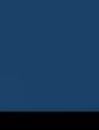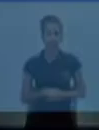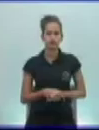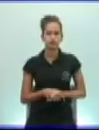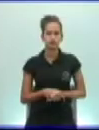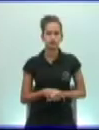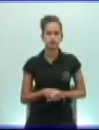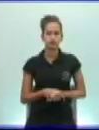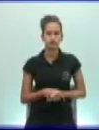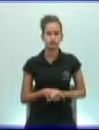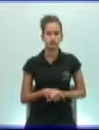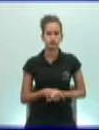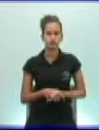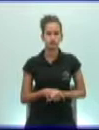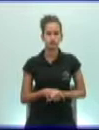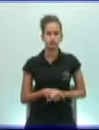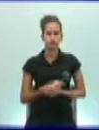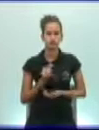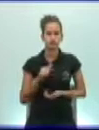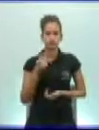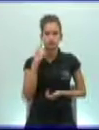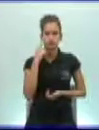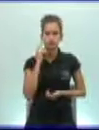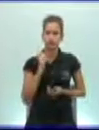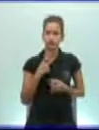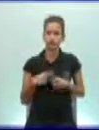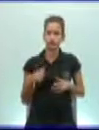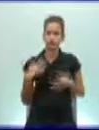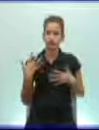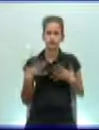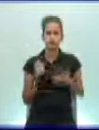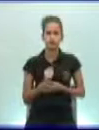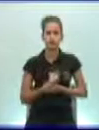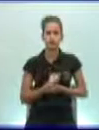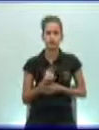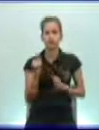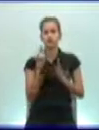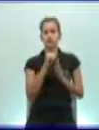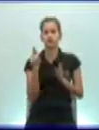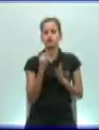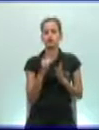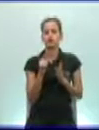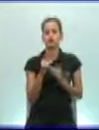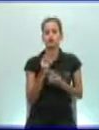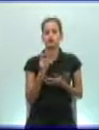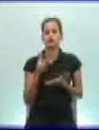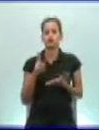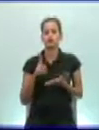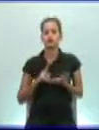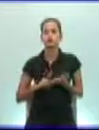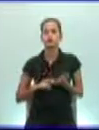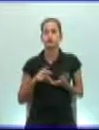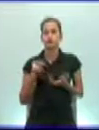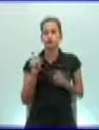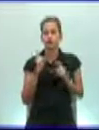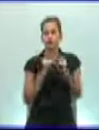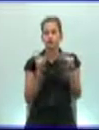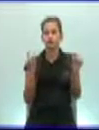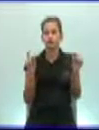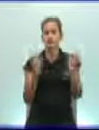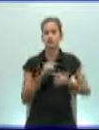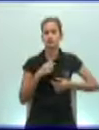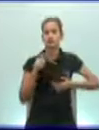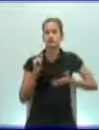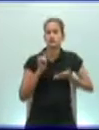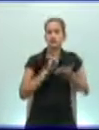De inmediato les presento la siguiente actividad. Subraya los miembros de las siguientes oraciones. Señala el